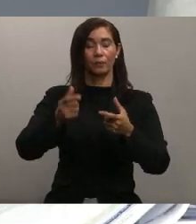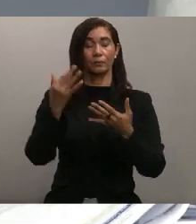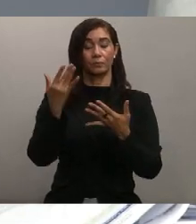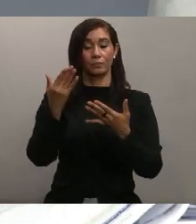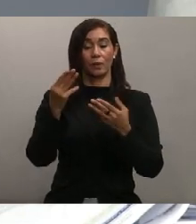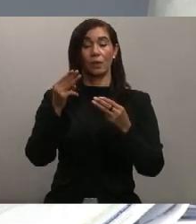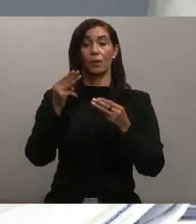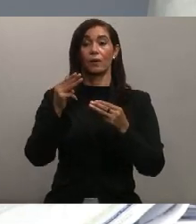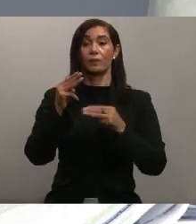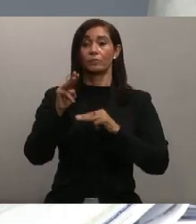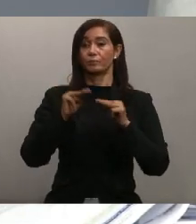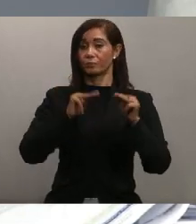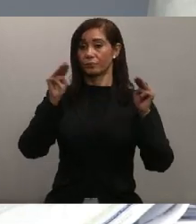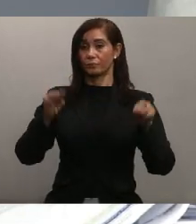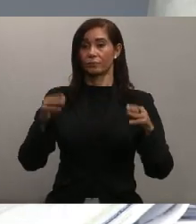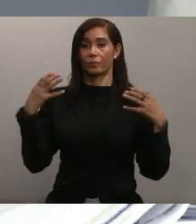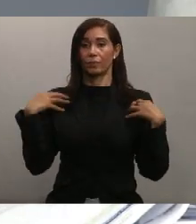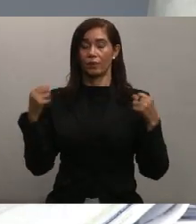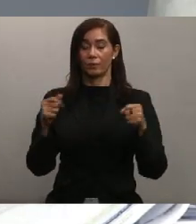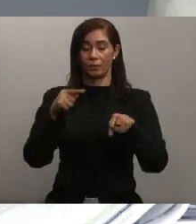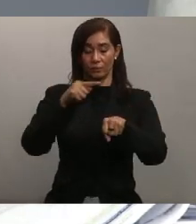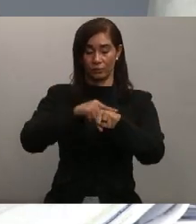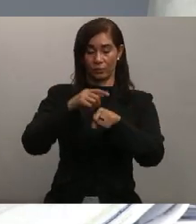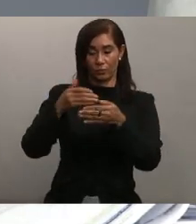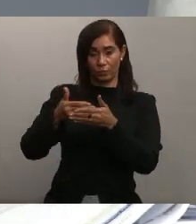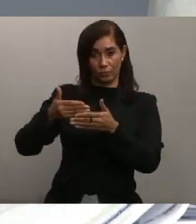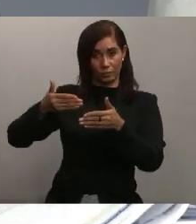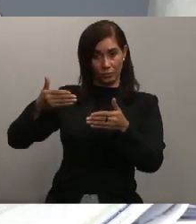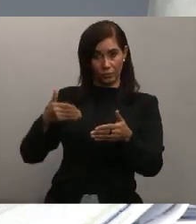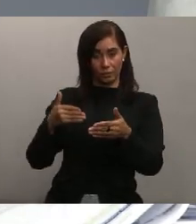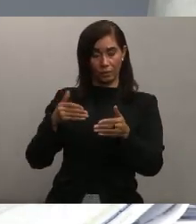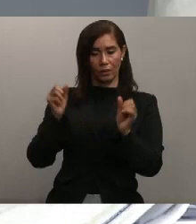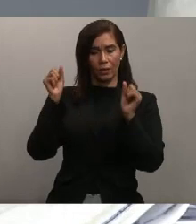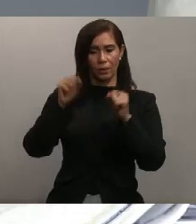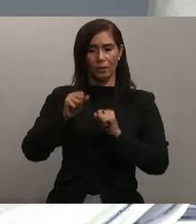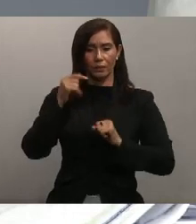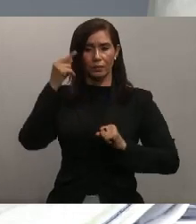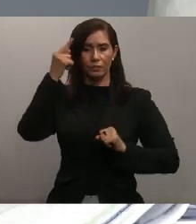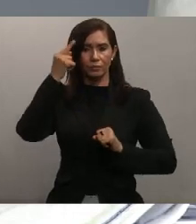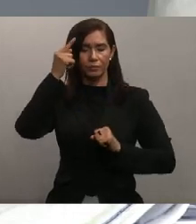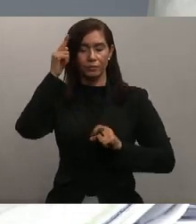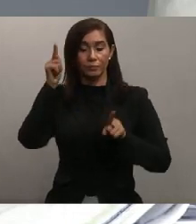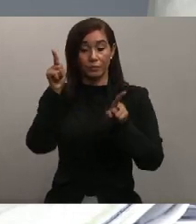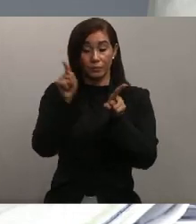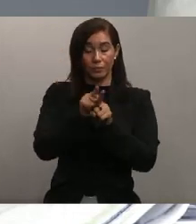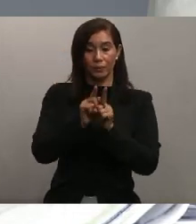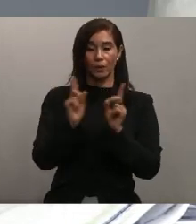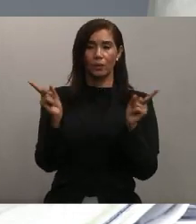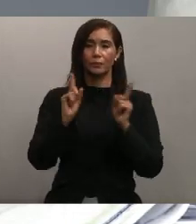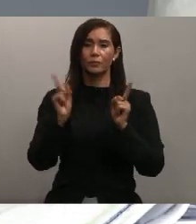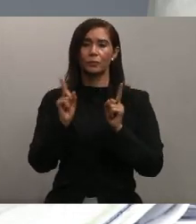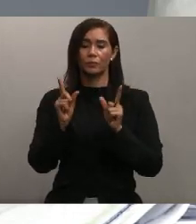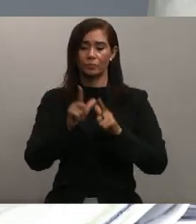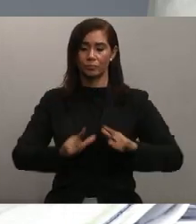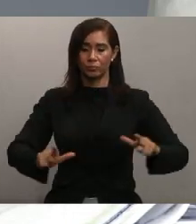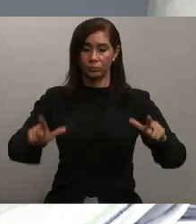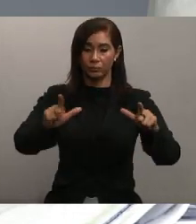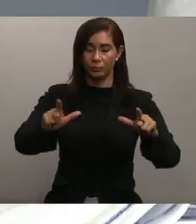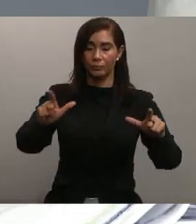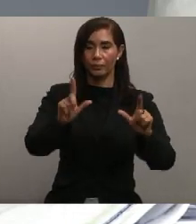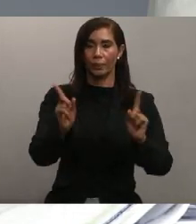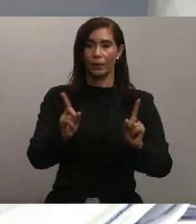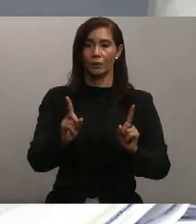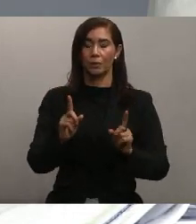de Salud con tiempo para planificar dónde deben ir, y que a veces hay donantes